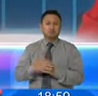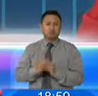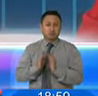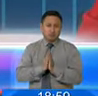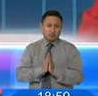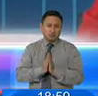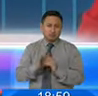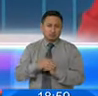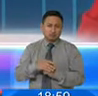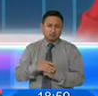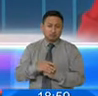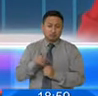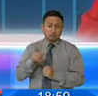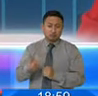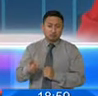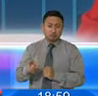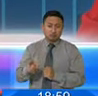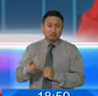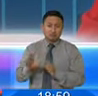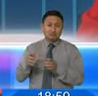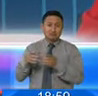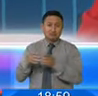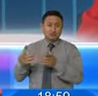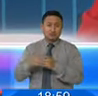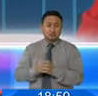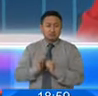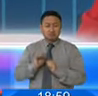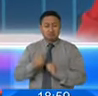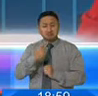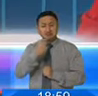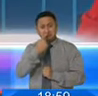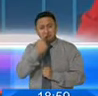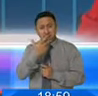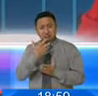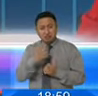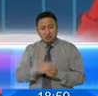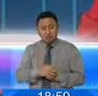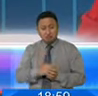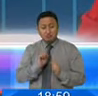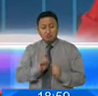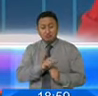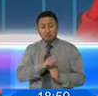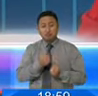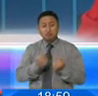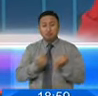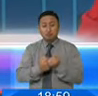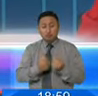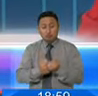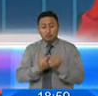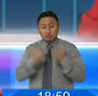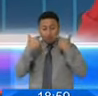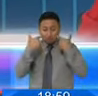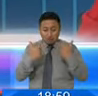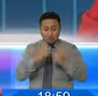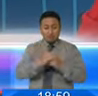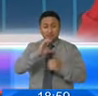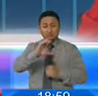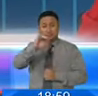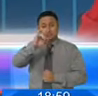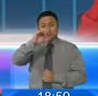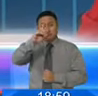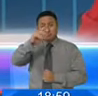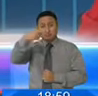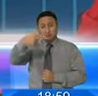ellos estarían en interesados en que sea bajo los auspicios de la cdh el ecuador el gobierno